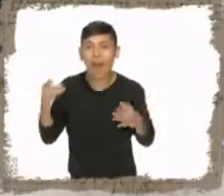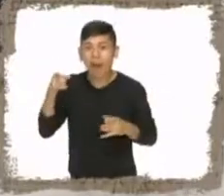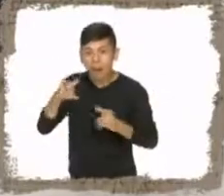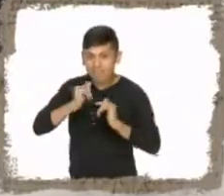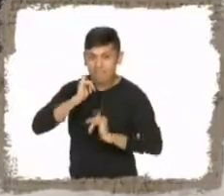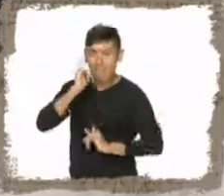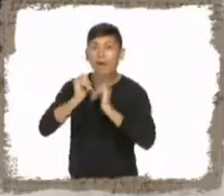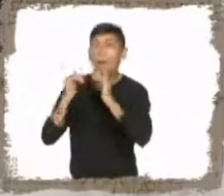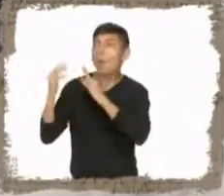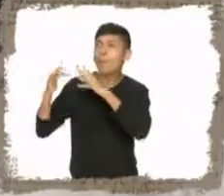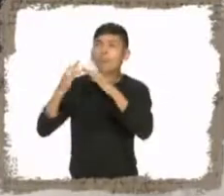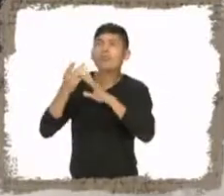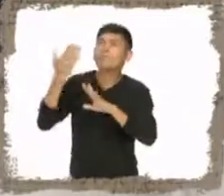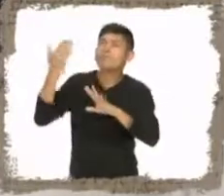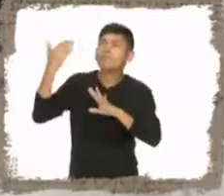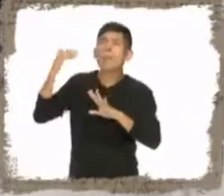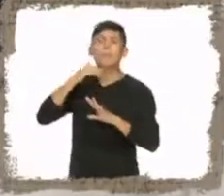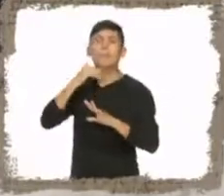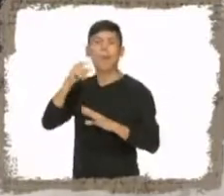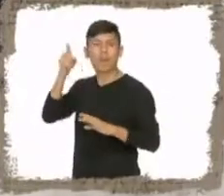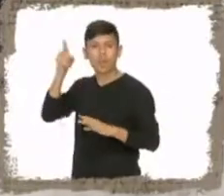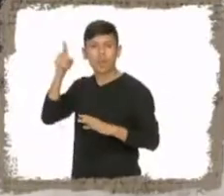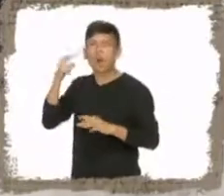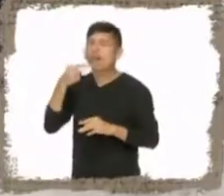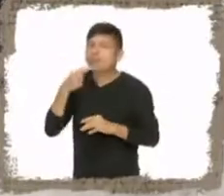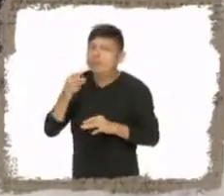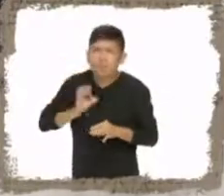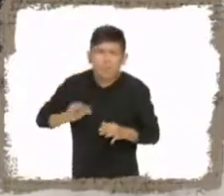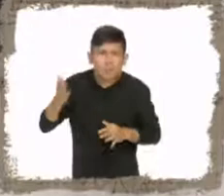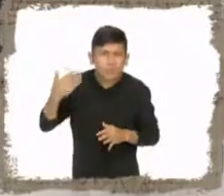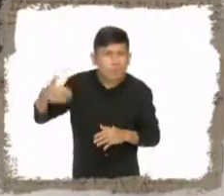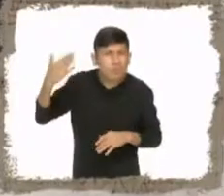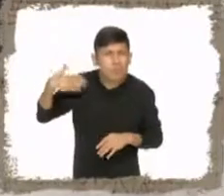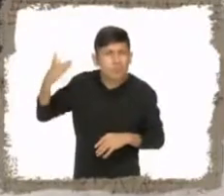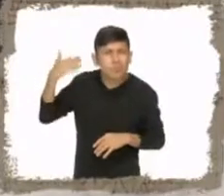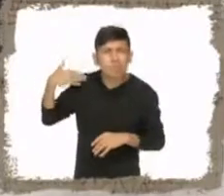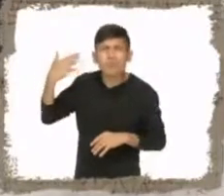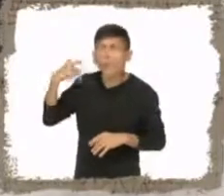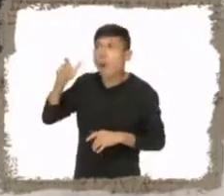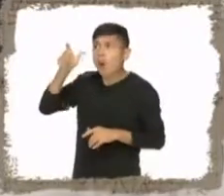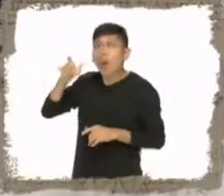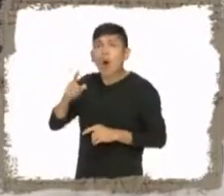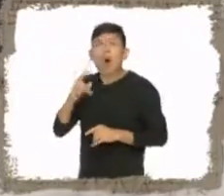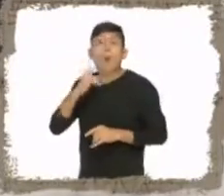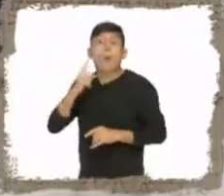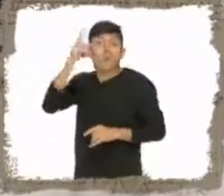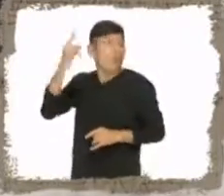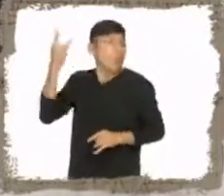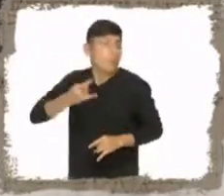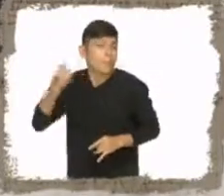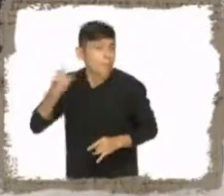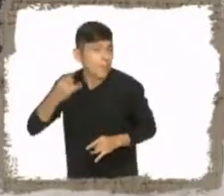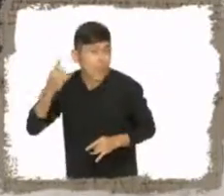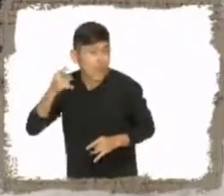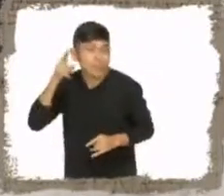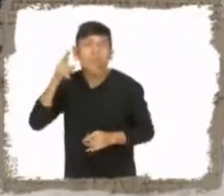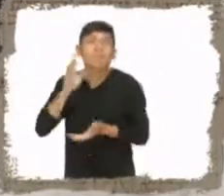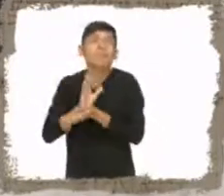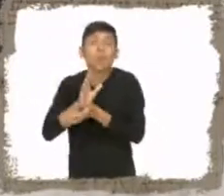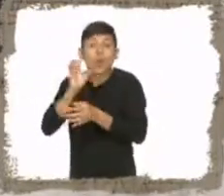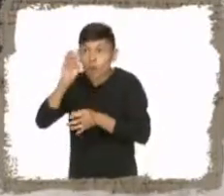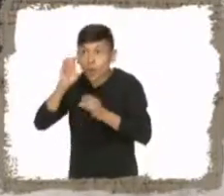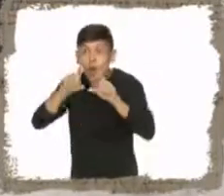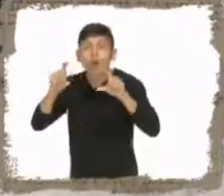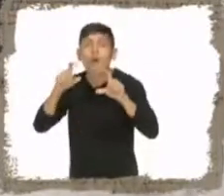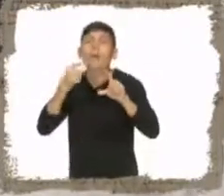Voy a contarles un mito que viene desde México. Dicen que hace mucho, mucho tiempo, el dios mayor Quetzalcóatl,